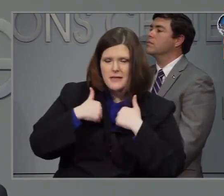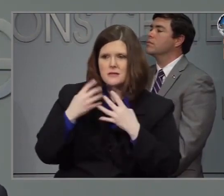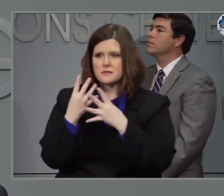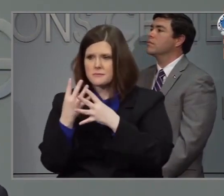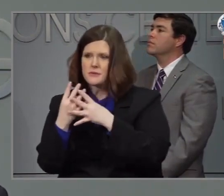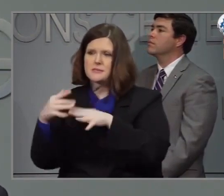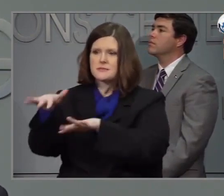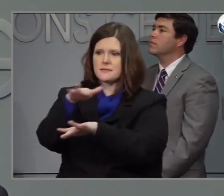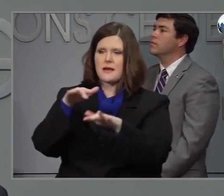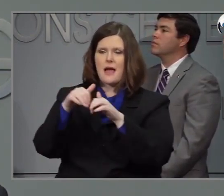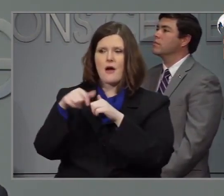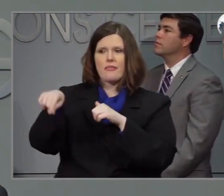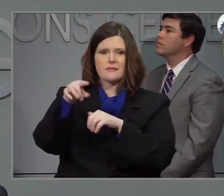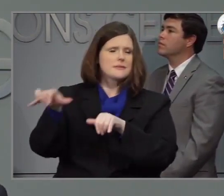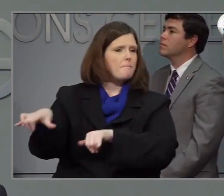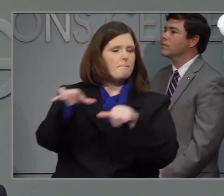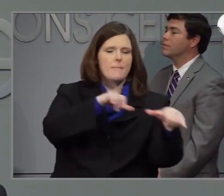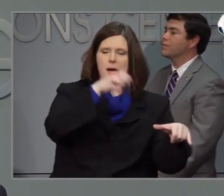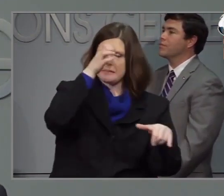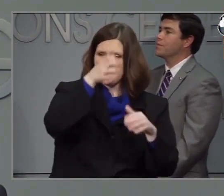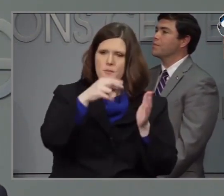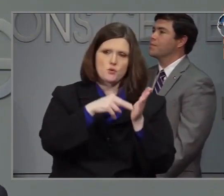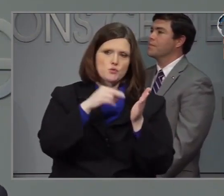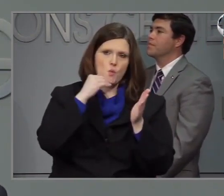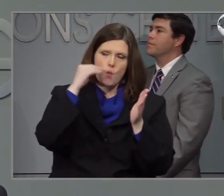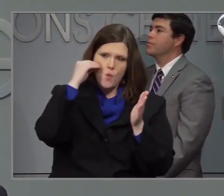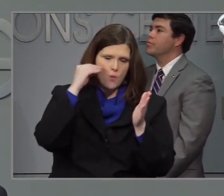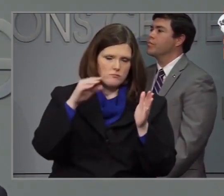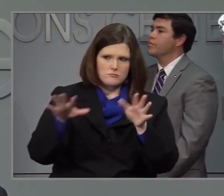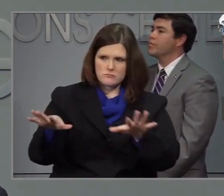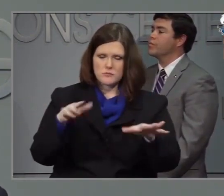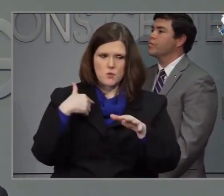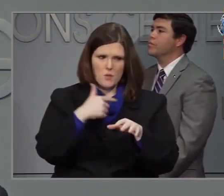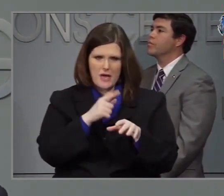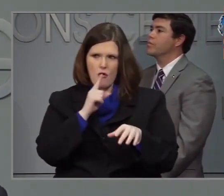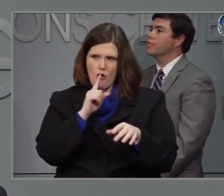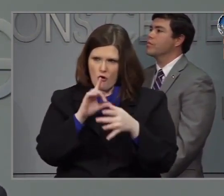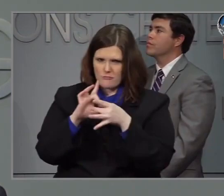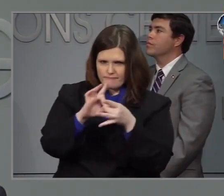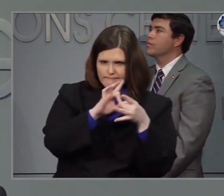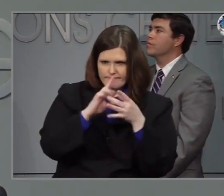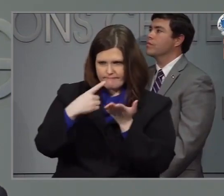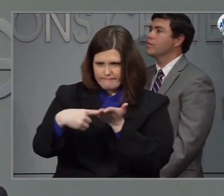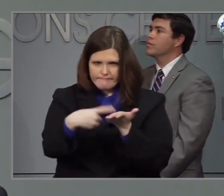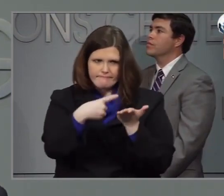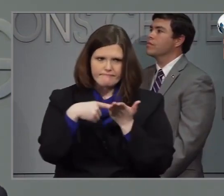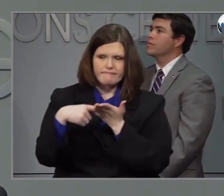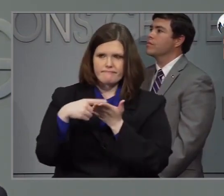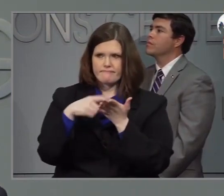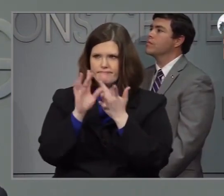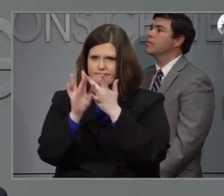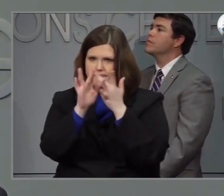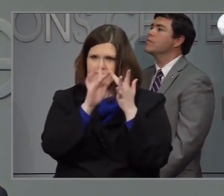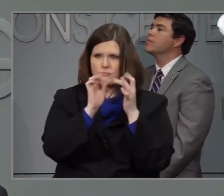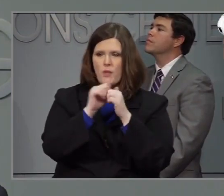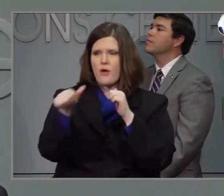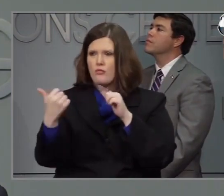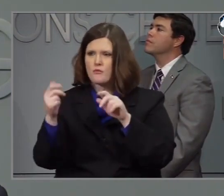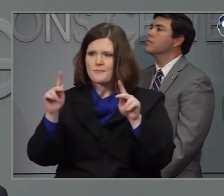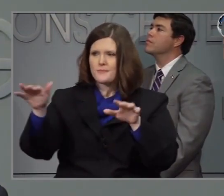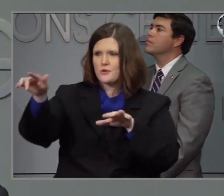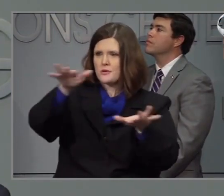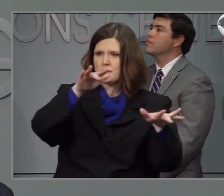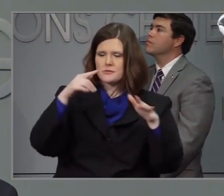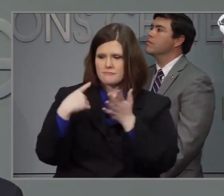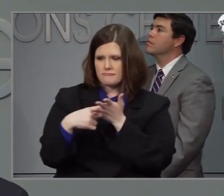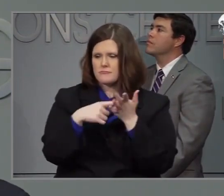congregadas como en las prisiones y también como en los asilos así que constantemente estamos conversando al respecto con otros